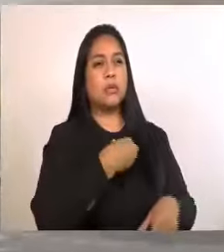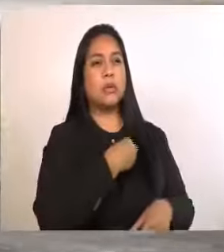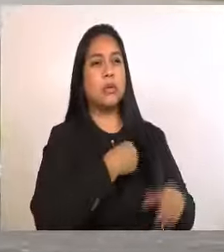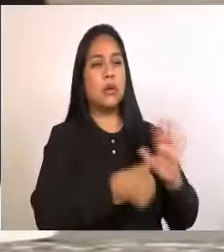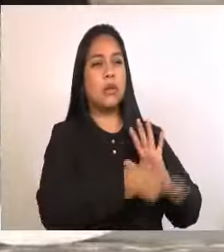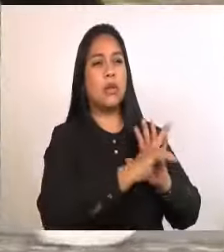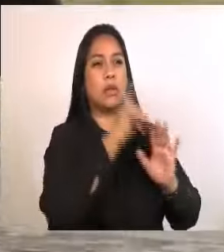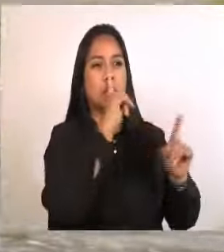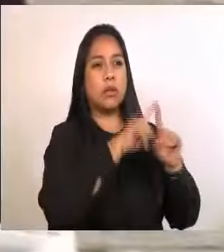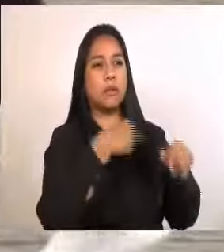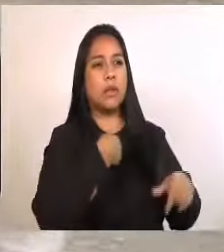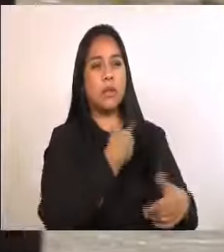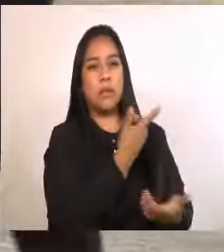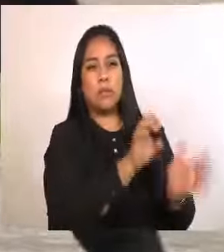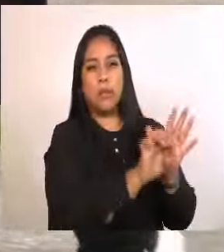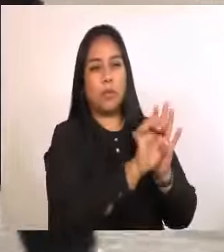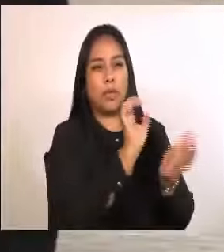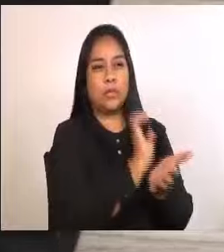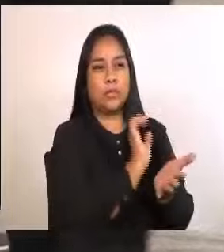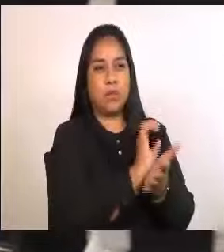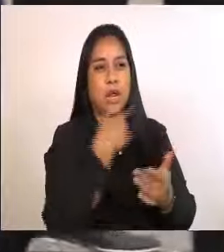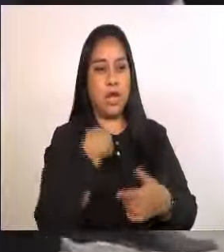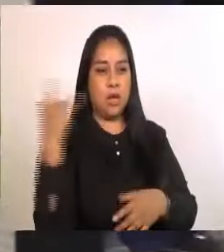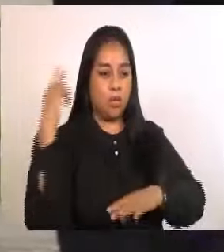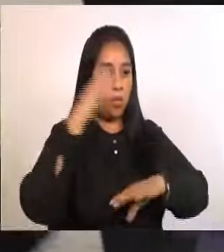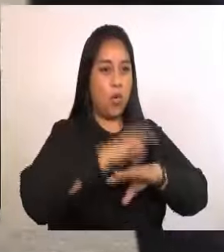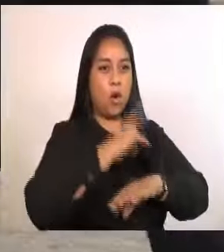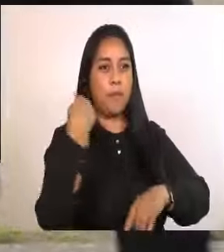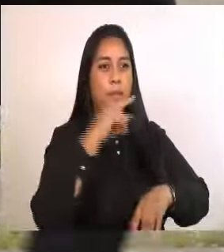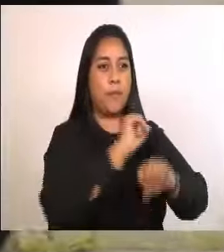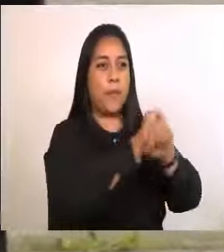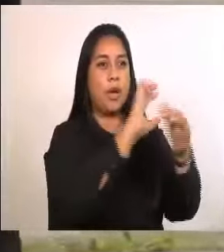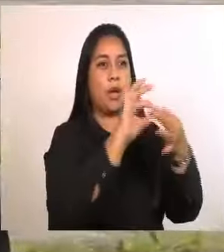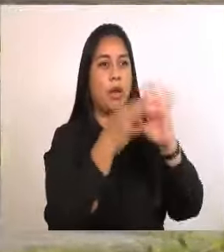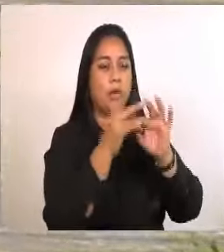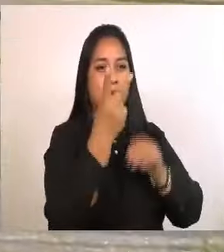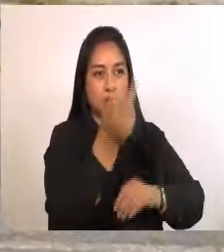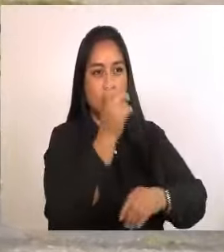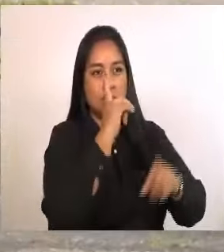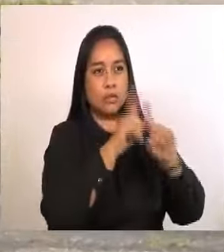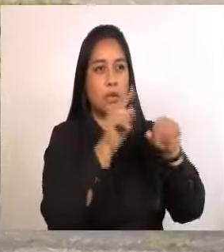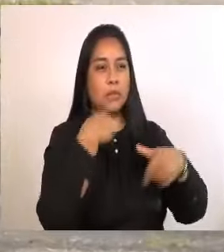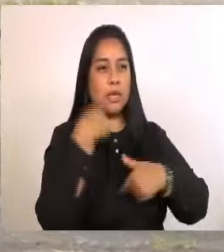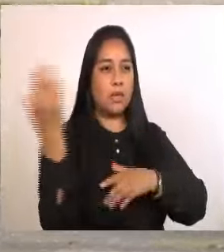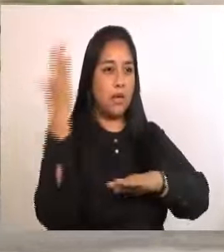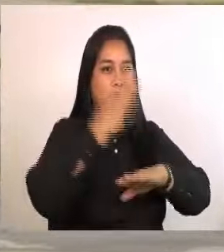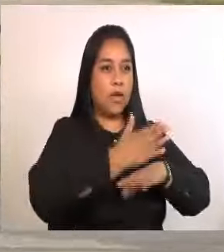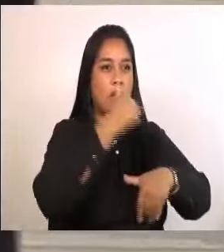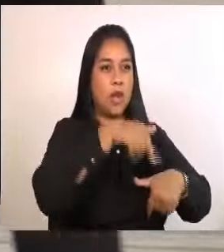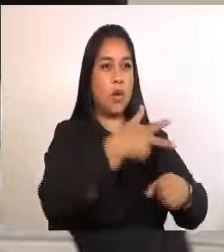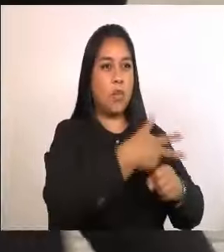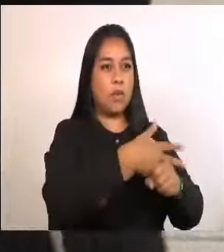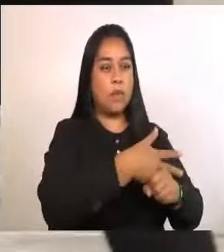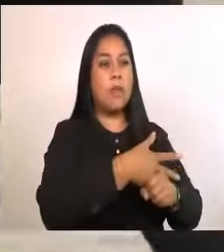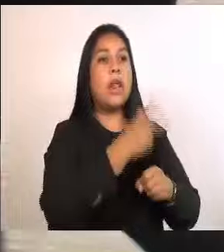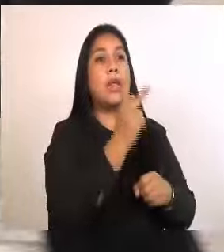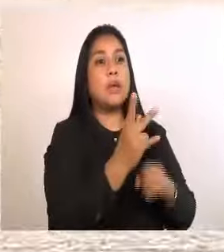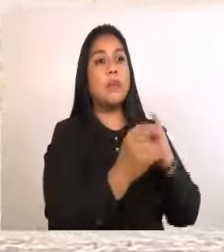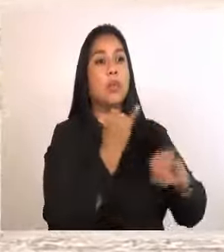pregunta de que si se espera nuevamente un vuelo de presos políticos nicaragüenses que puedan venir a Guatemala. Y por